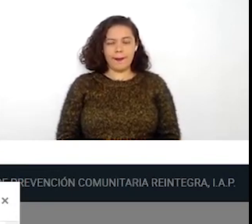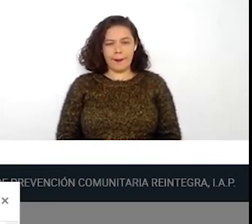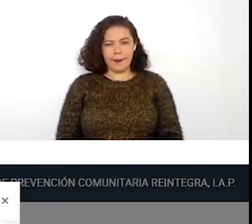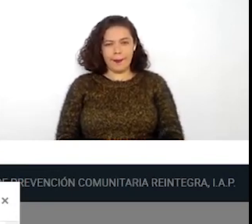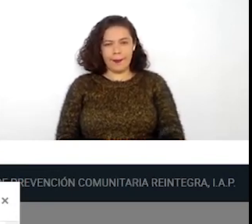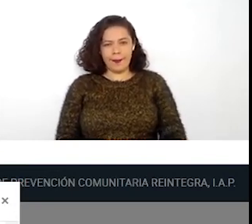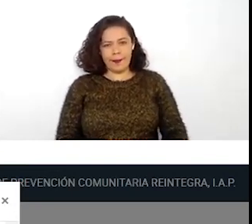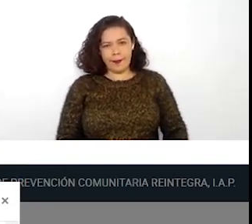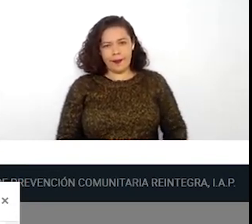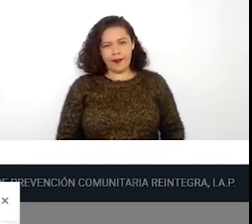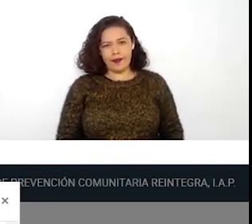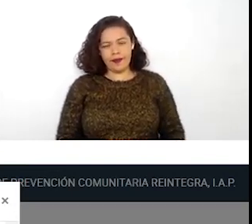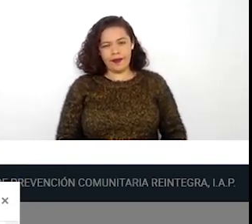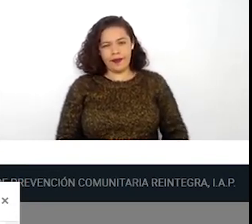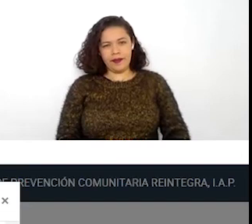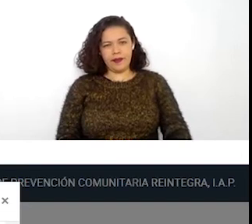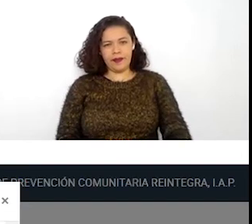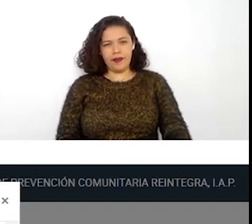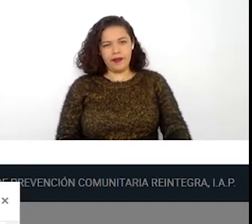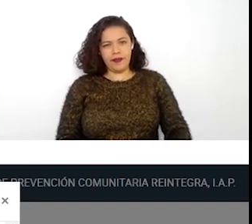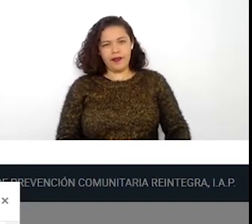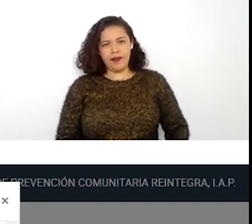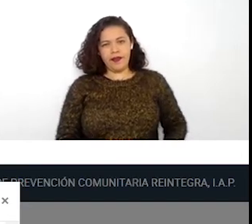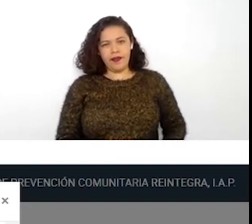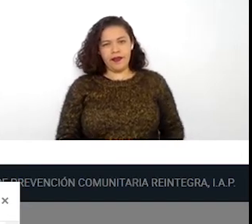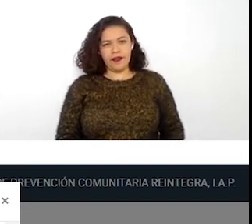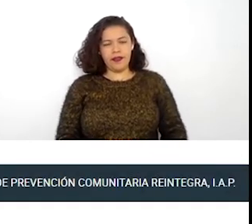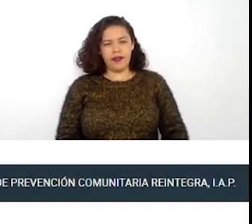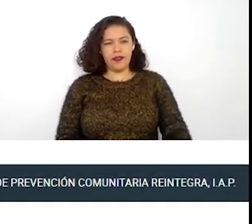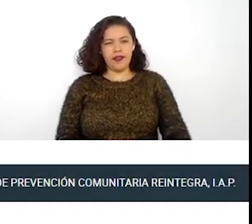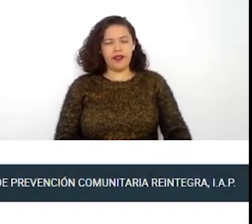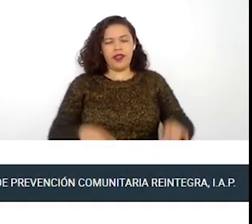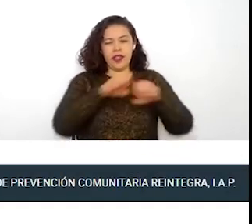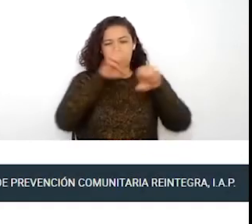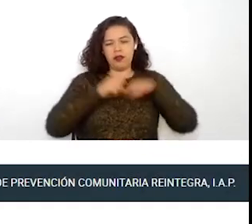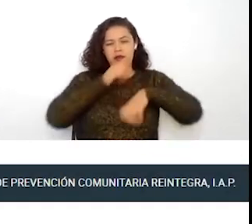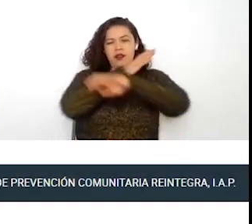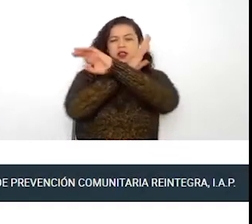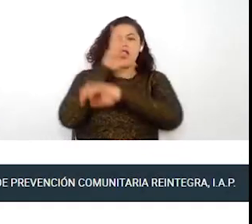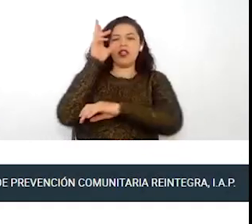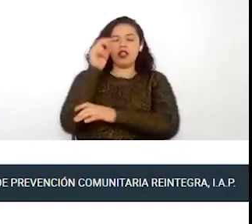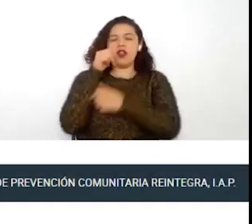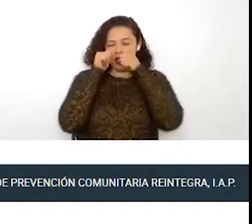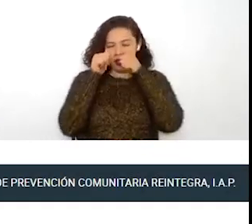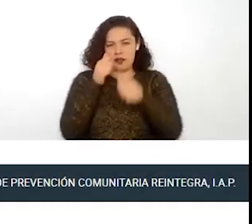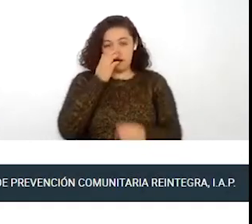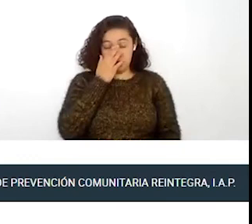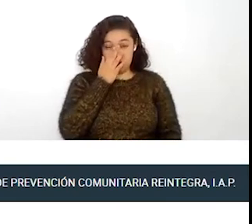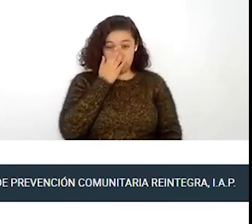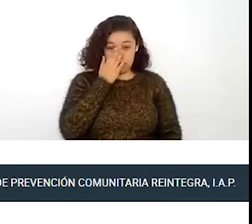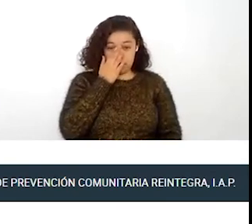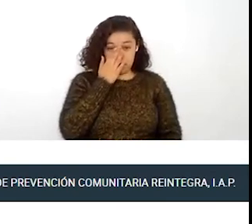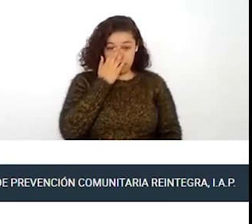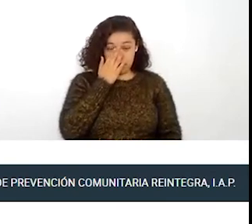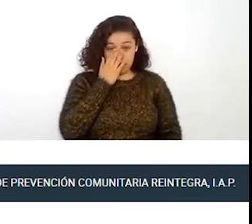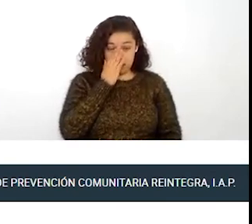temporalmente no nueve equipo no restringido asistencial a ver si aquí me dice de aquí van a ser de